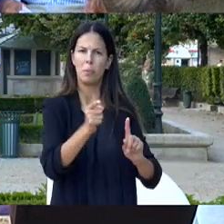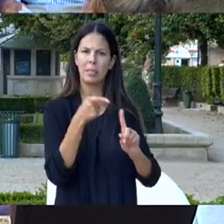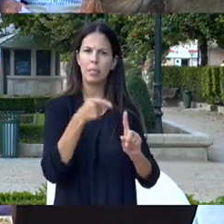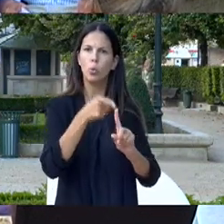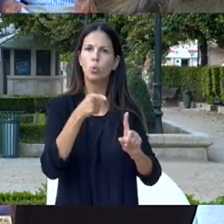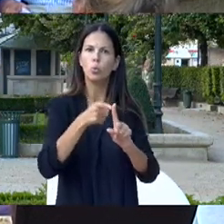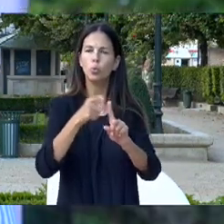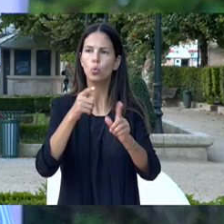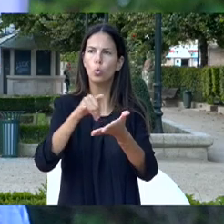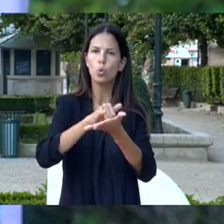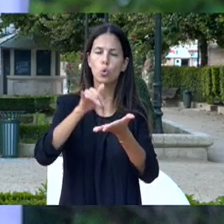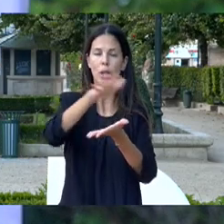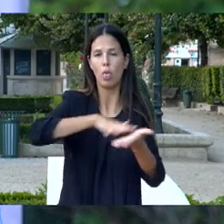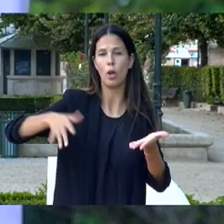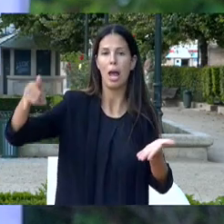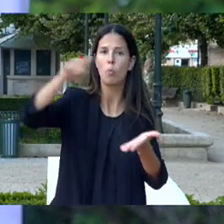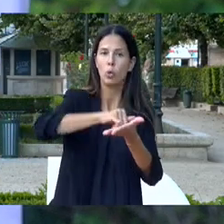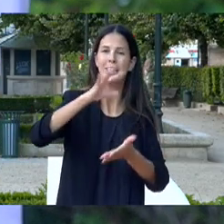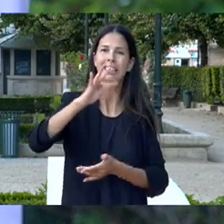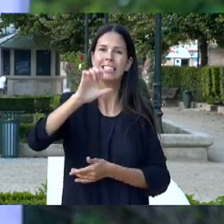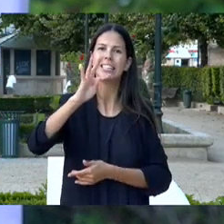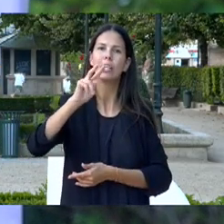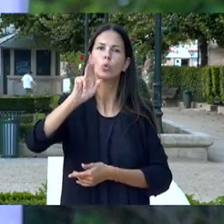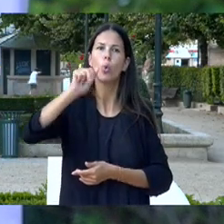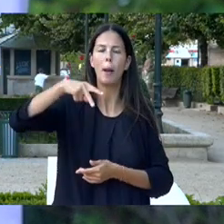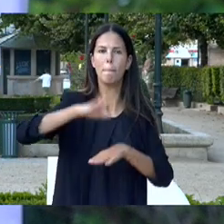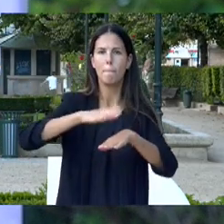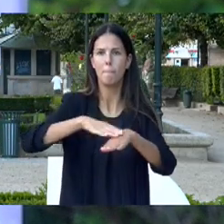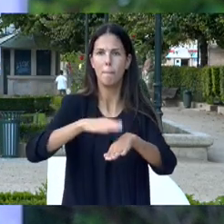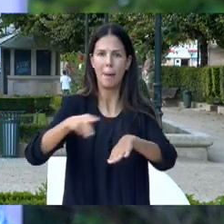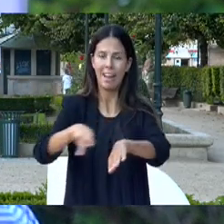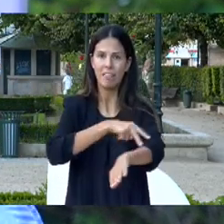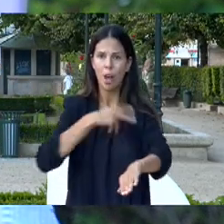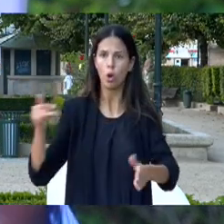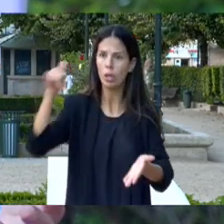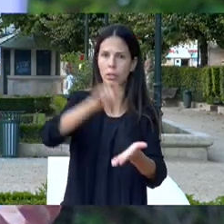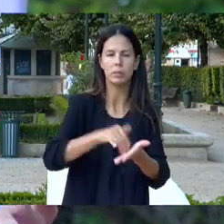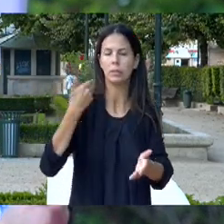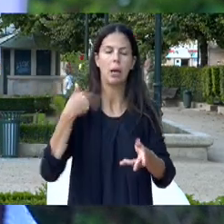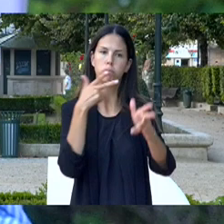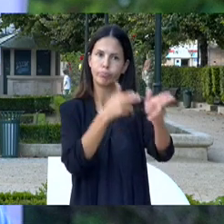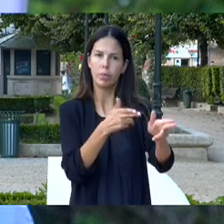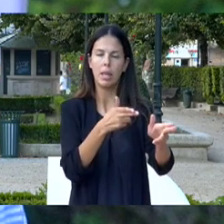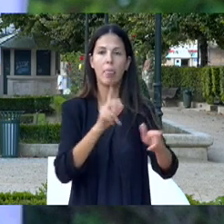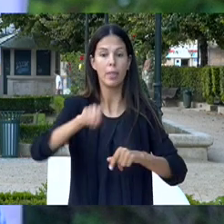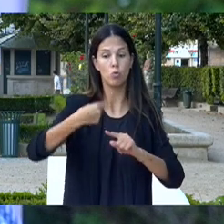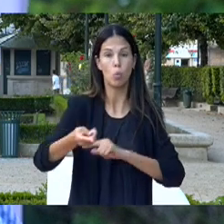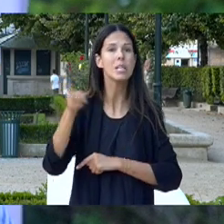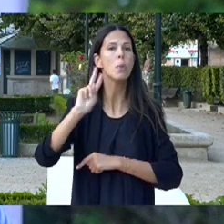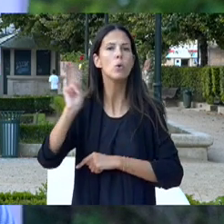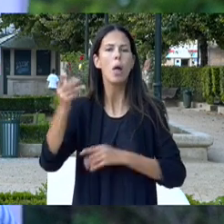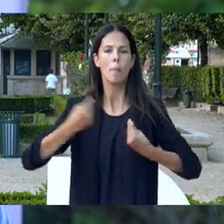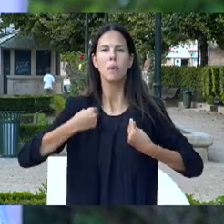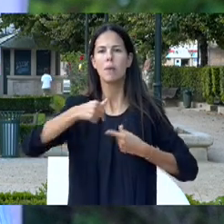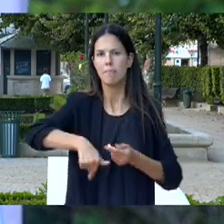o aeroporto de Tetuán para o aterrizaxe de Franco, inmediatamente o liquidan. A súa viúva, posteriormente, viviría